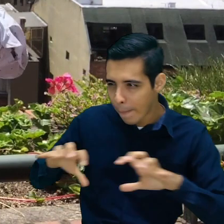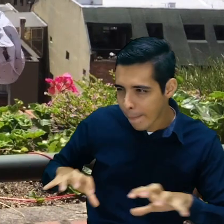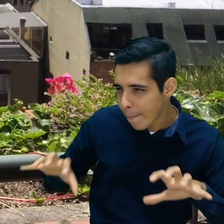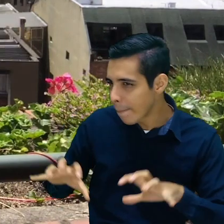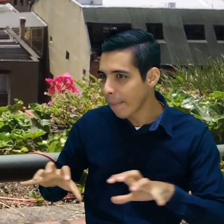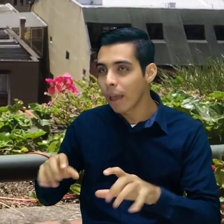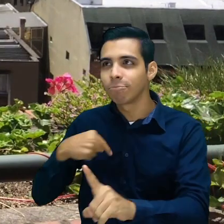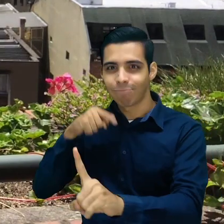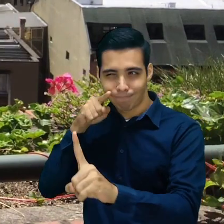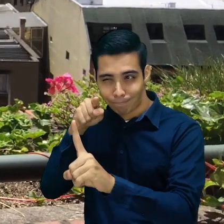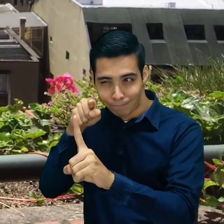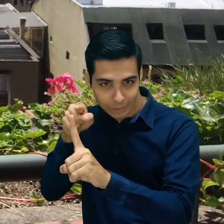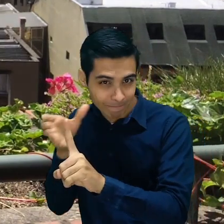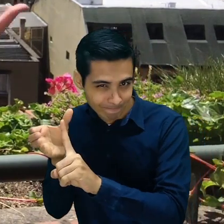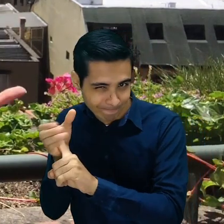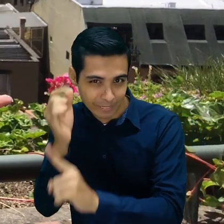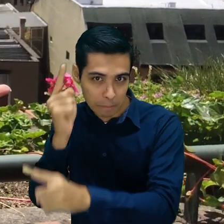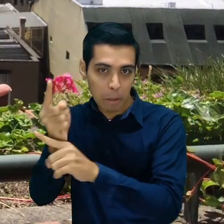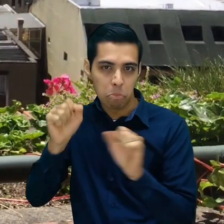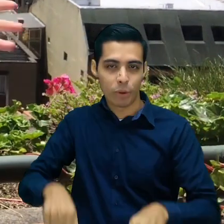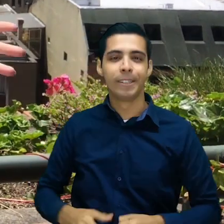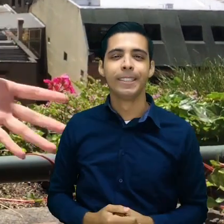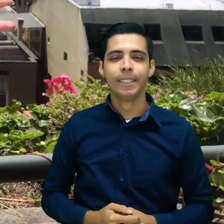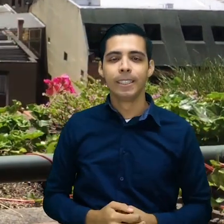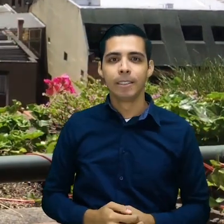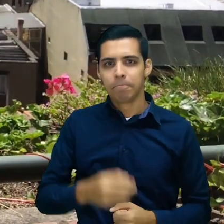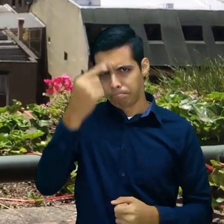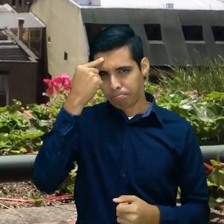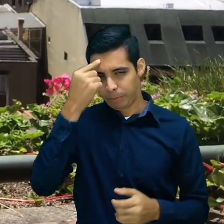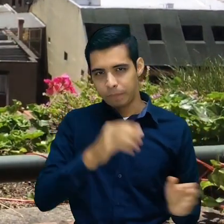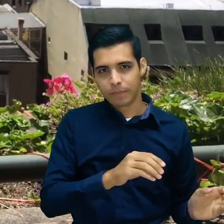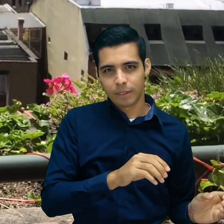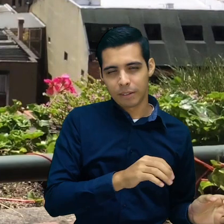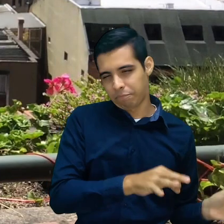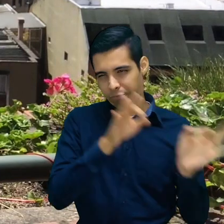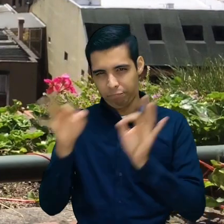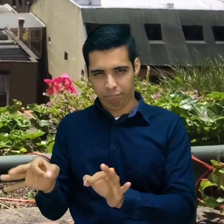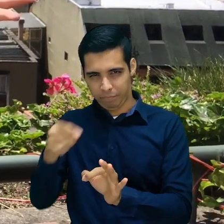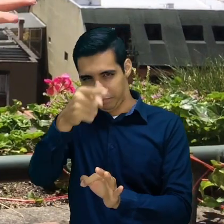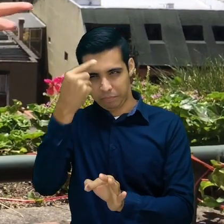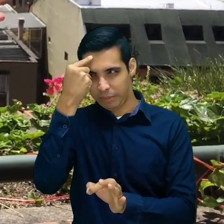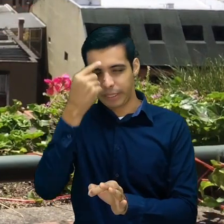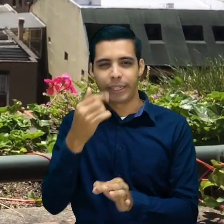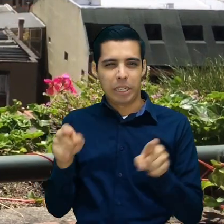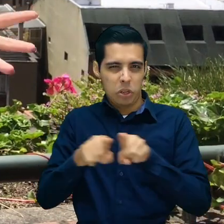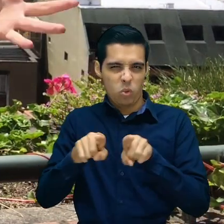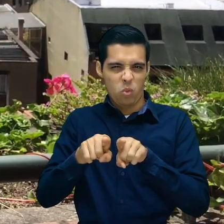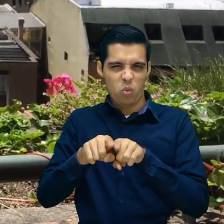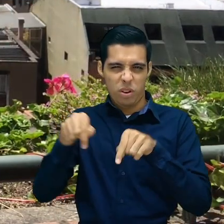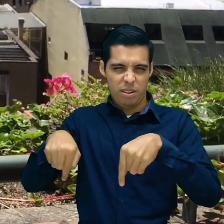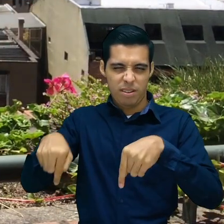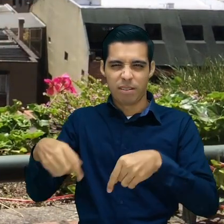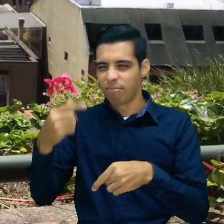que sé que me acercan de manera estratégica a mis objetivos. Si trasladamos esto al área financiera, lo que deberíamos hacer idealmente es que